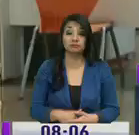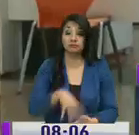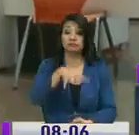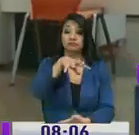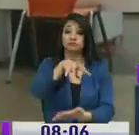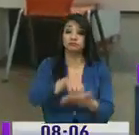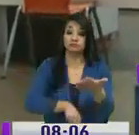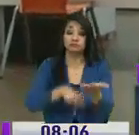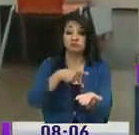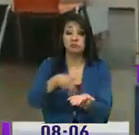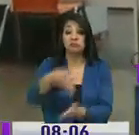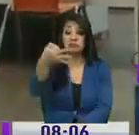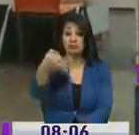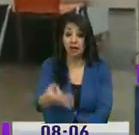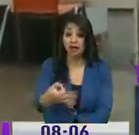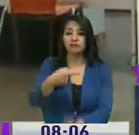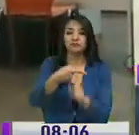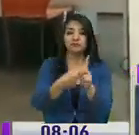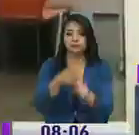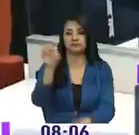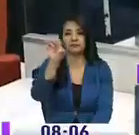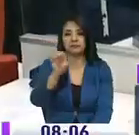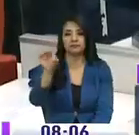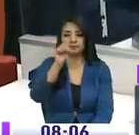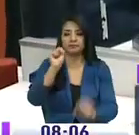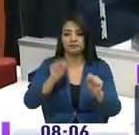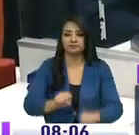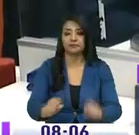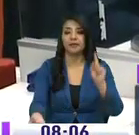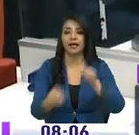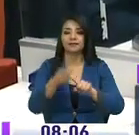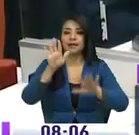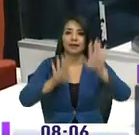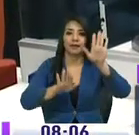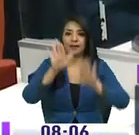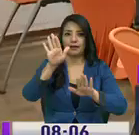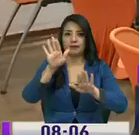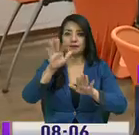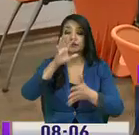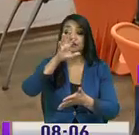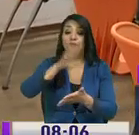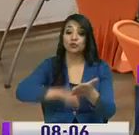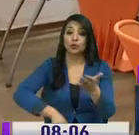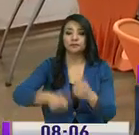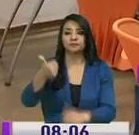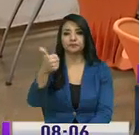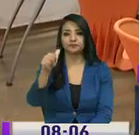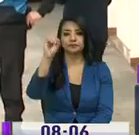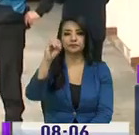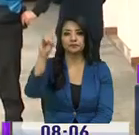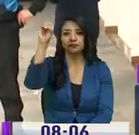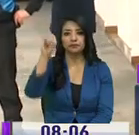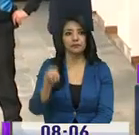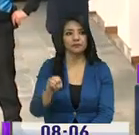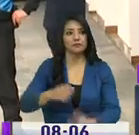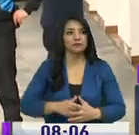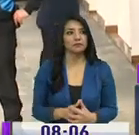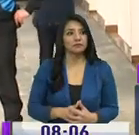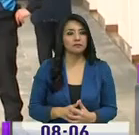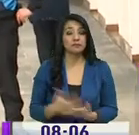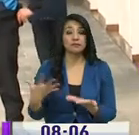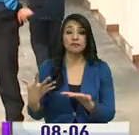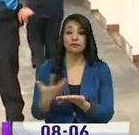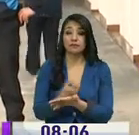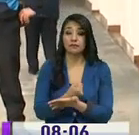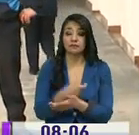para quienes paguen los valores durante las primeras quincenas del año. El descuento hasta el 15 de enero será del 10%. Se espera que la